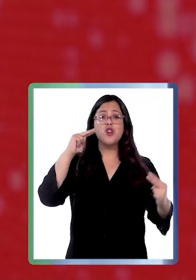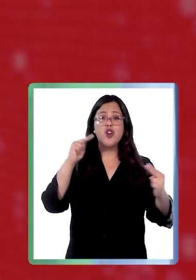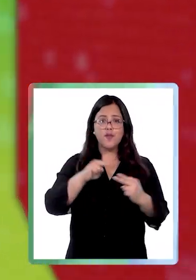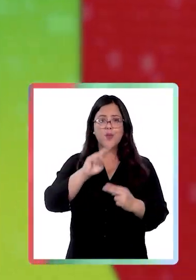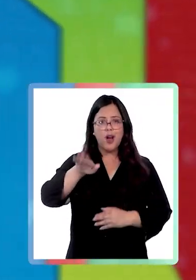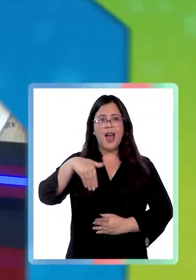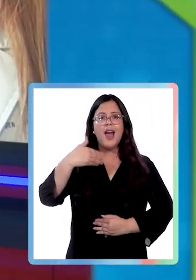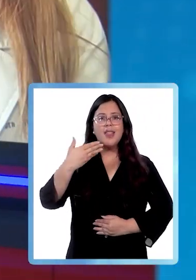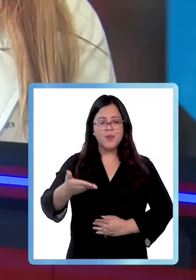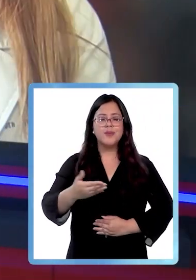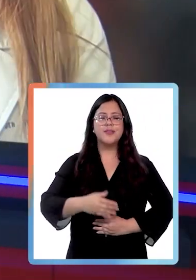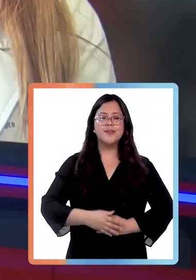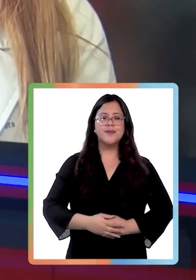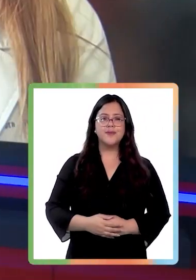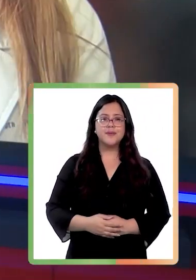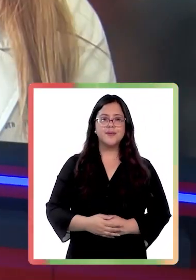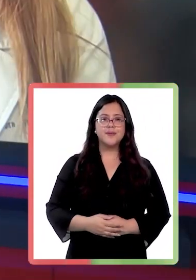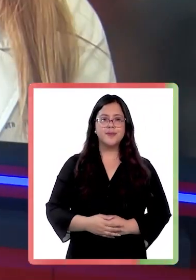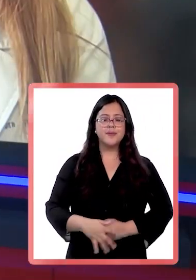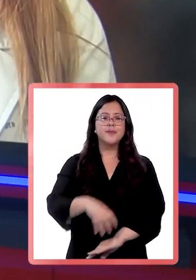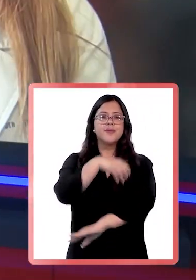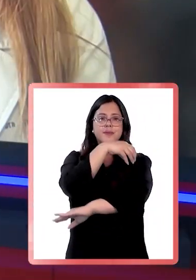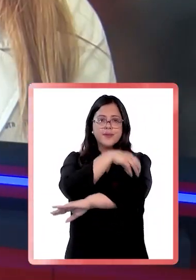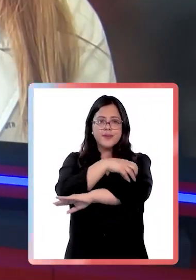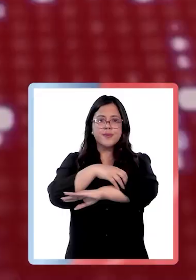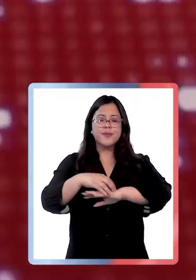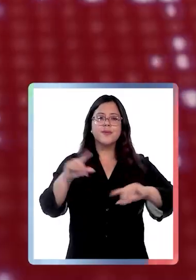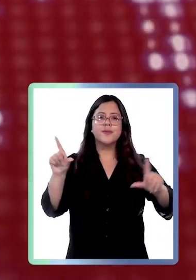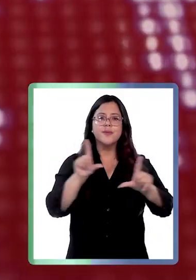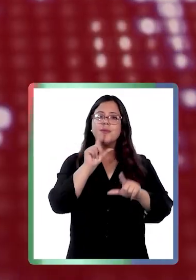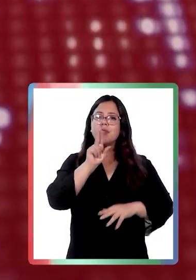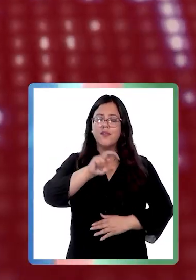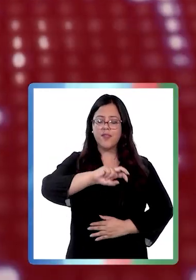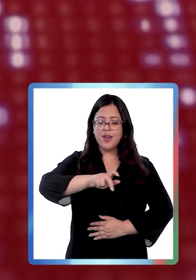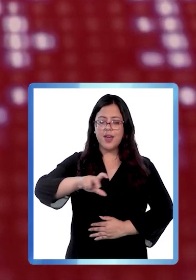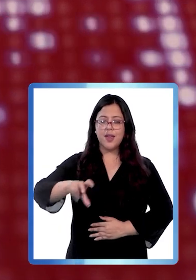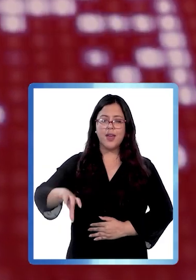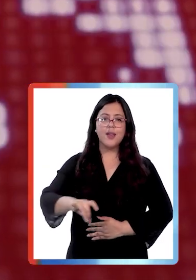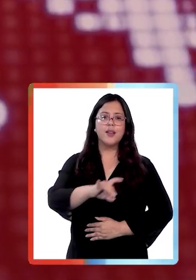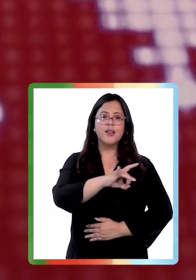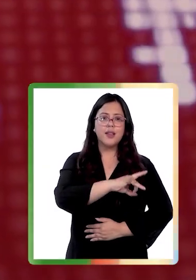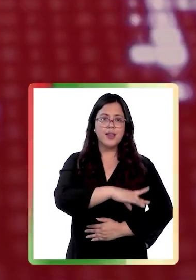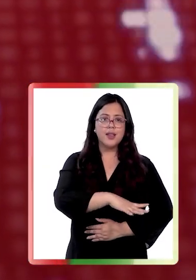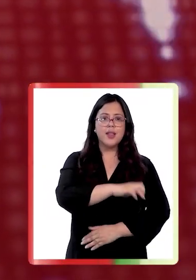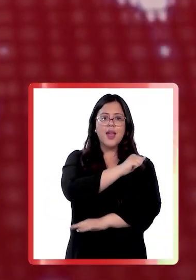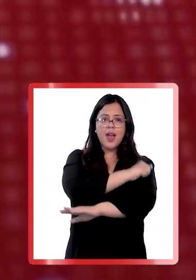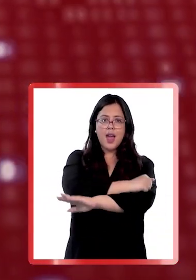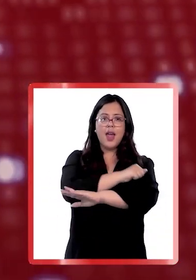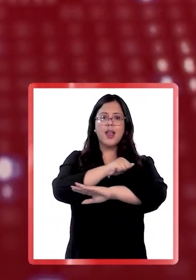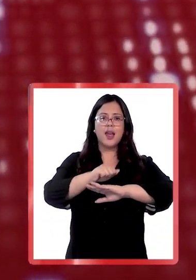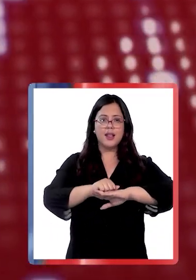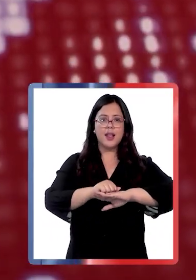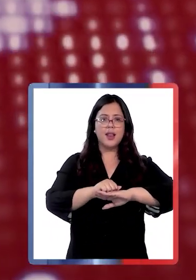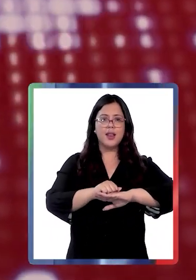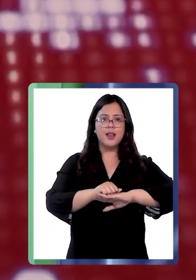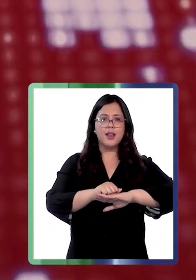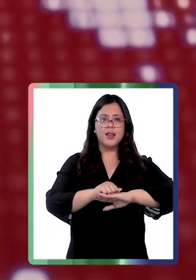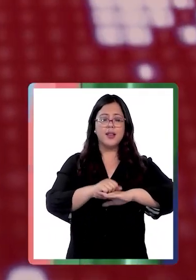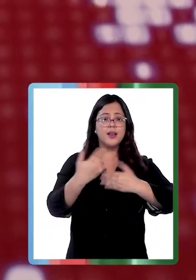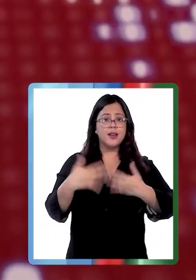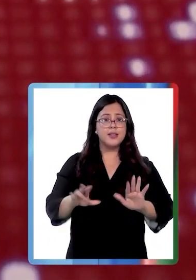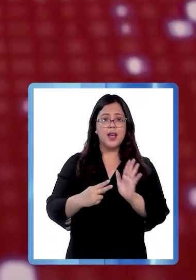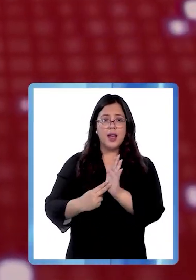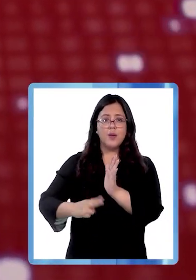www.portavoznoticias.cl. Nos vemos en futuras ediciones de nuestro noticiero. Asociación Regional de Canales de Televisión de Señal Abierta